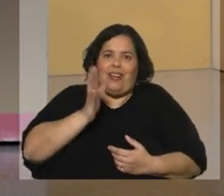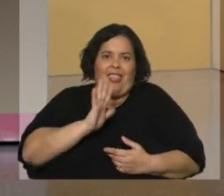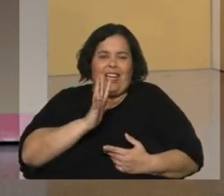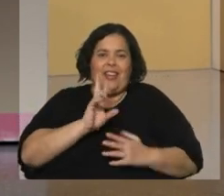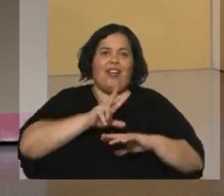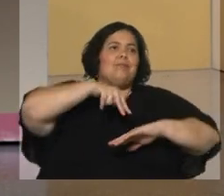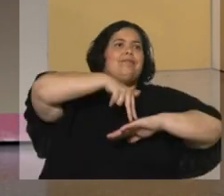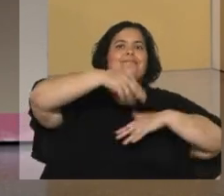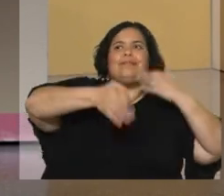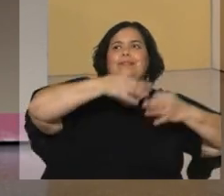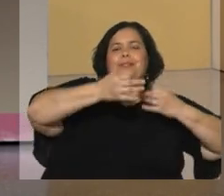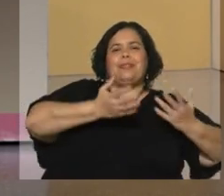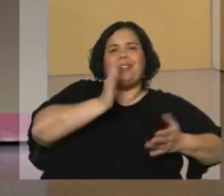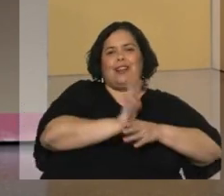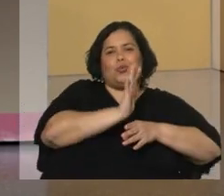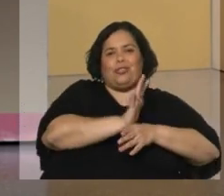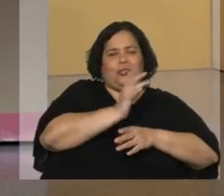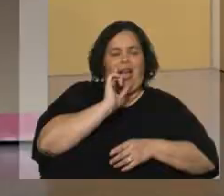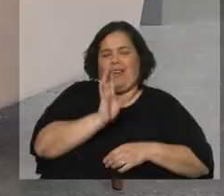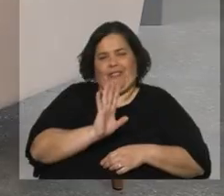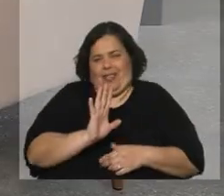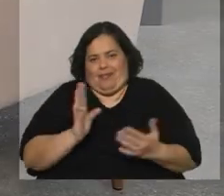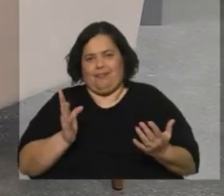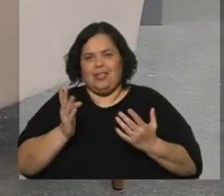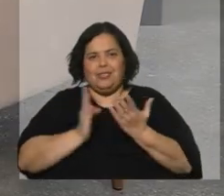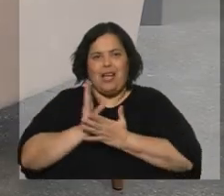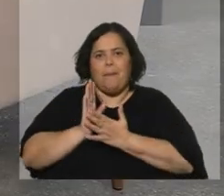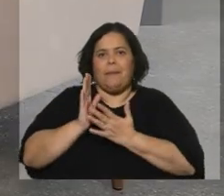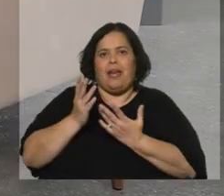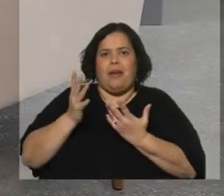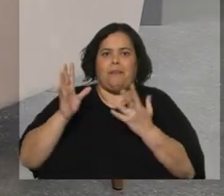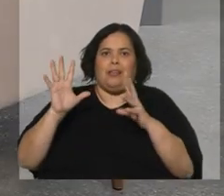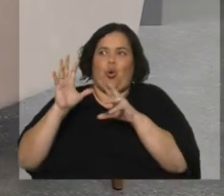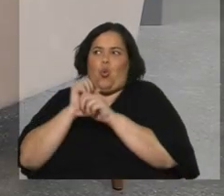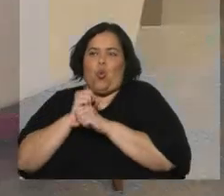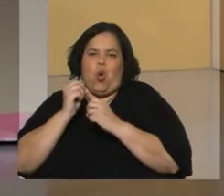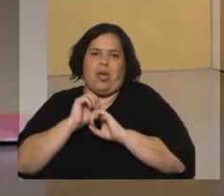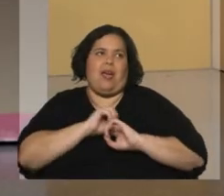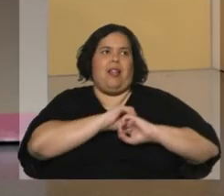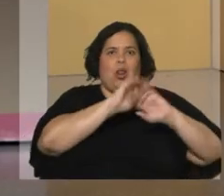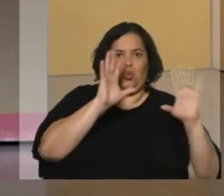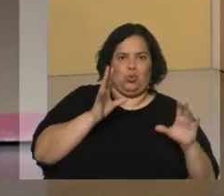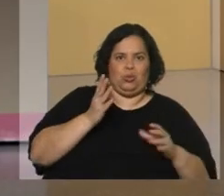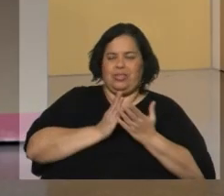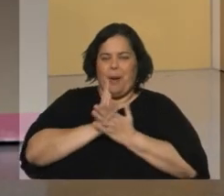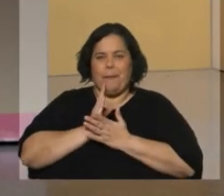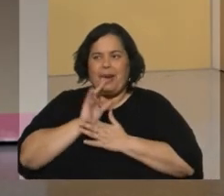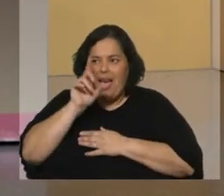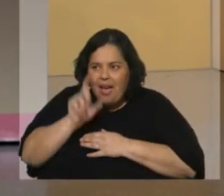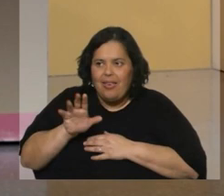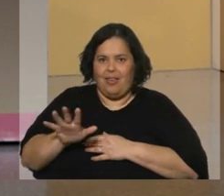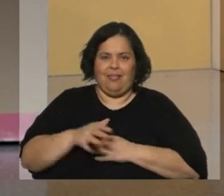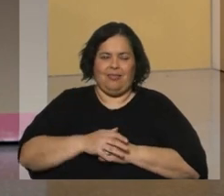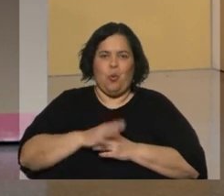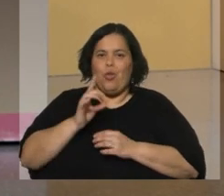la otra la que no se ve la de las sombras más que la de las luces para mí las personas tienen el valor ahí viste abajo